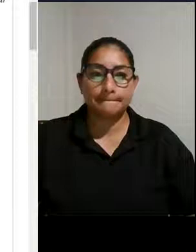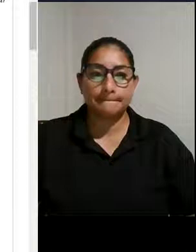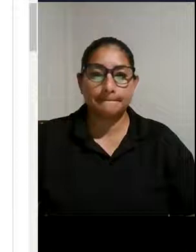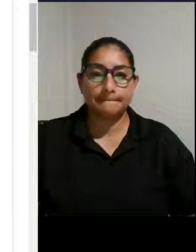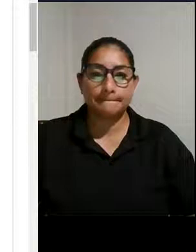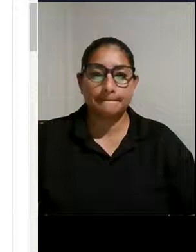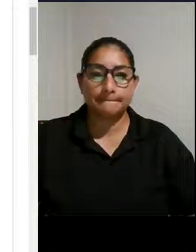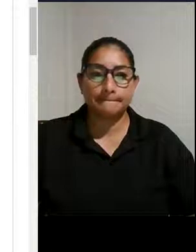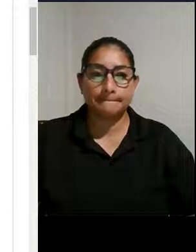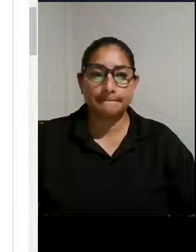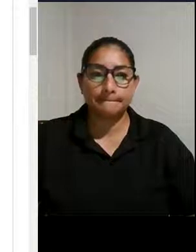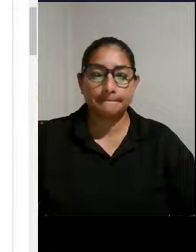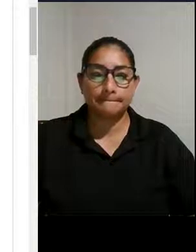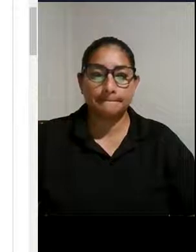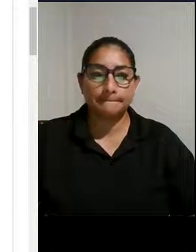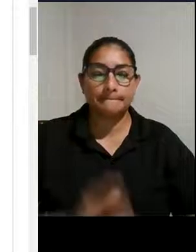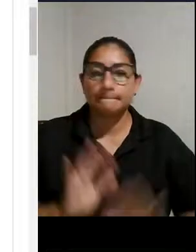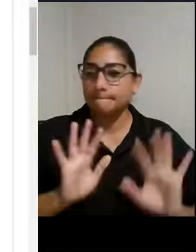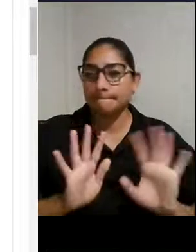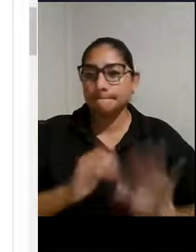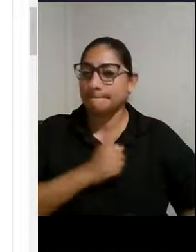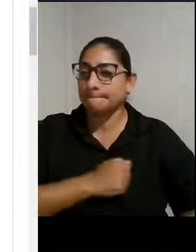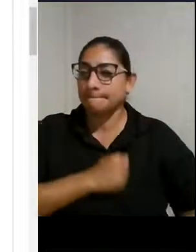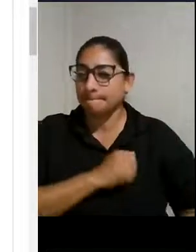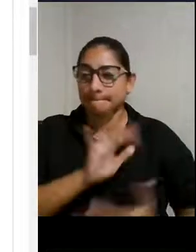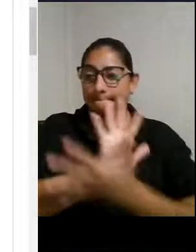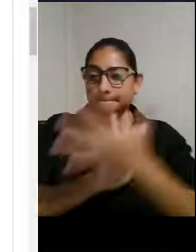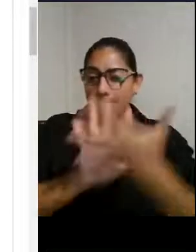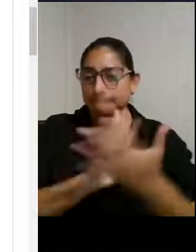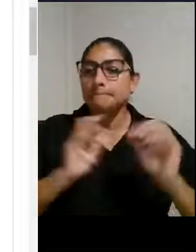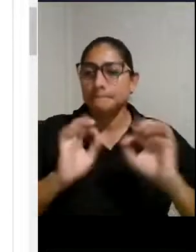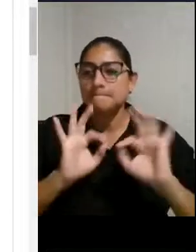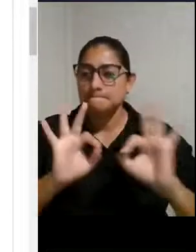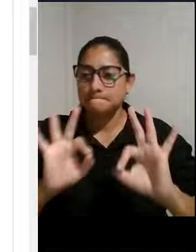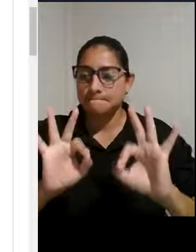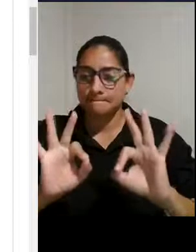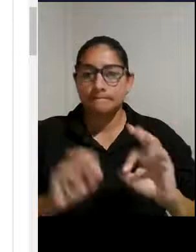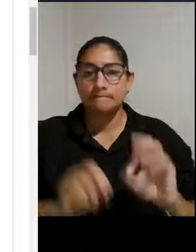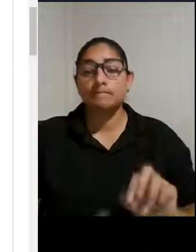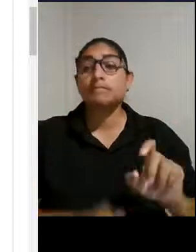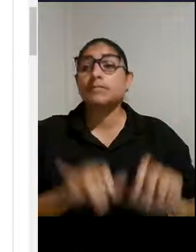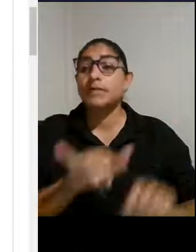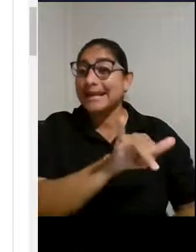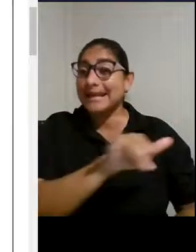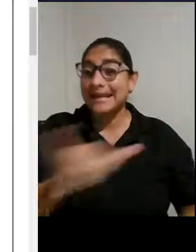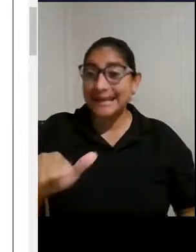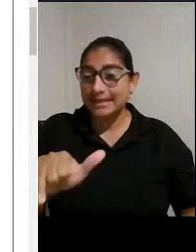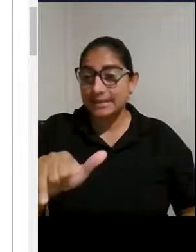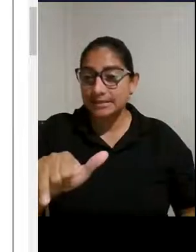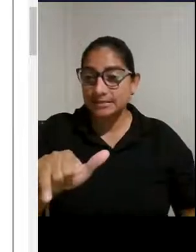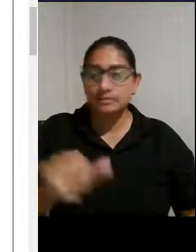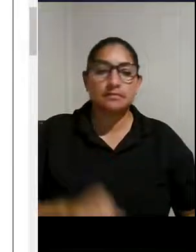no, está bien, perfecto. Es que estaba confundiéndolo con otro. El eje X, el eje de las abscisas, nos indica